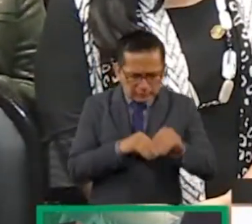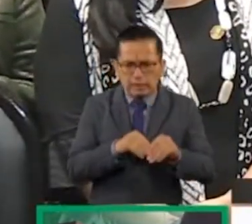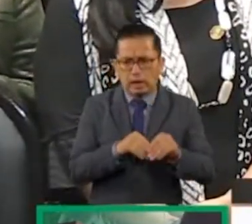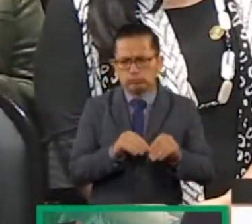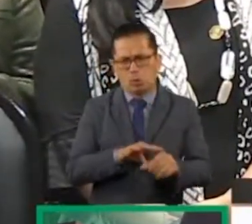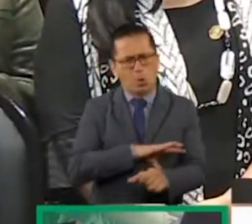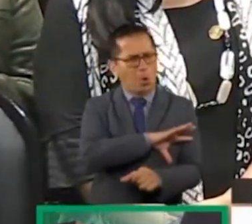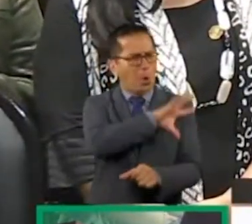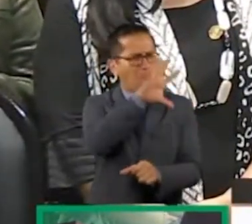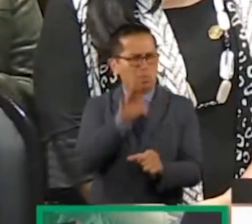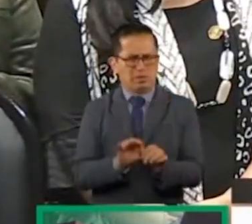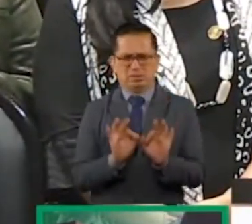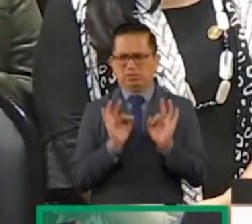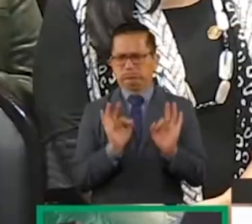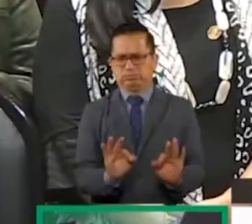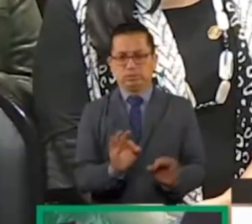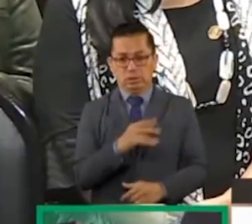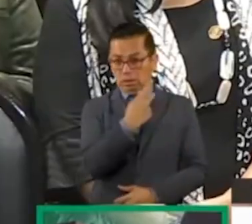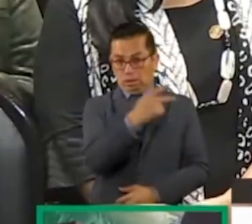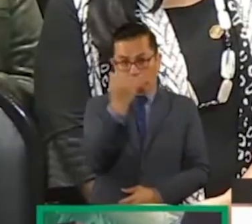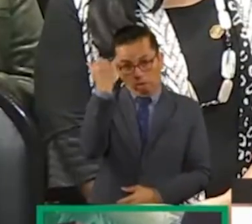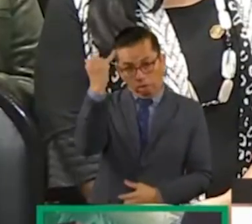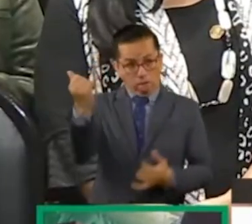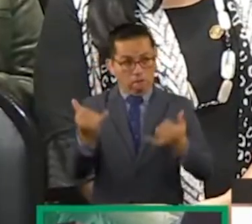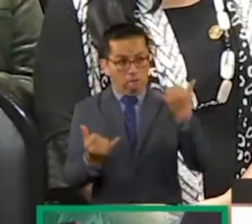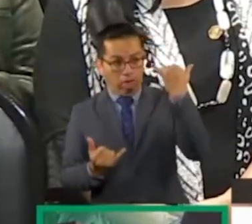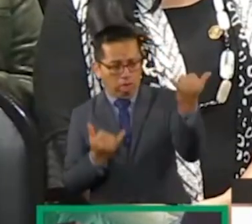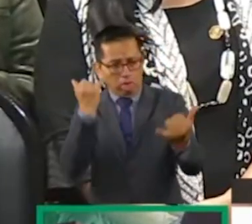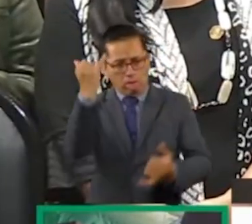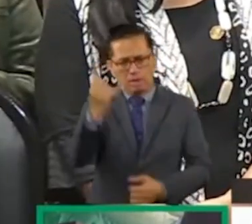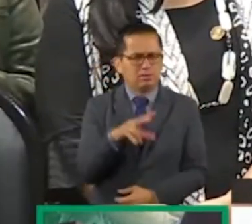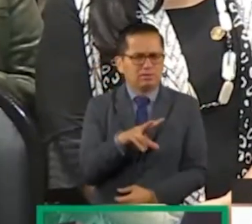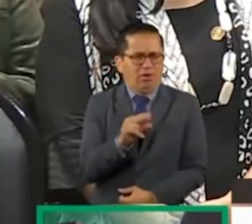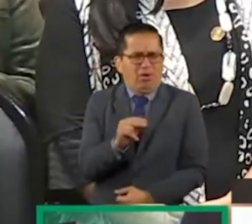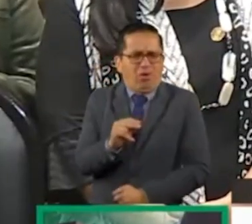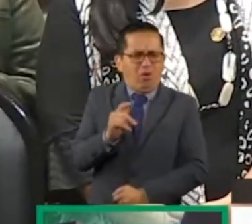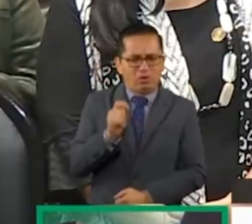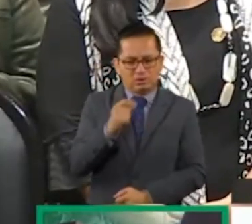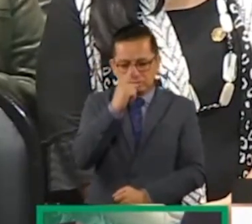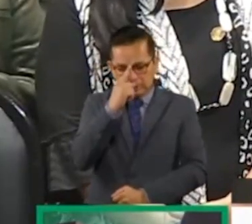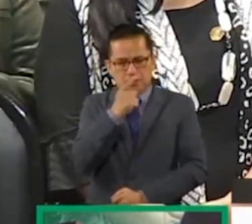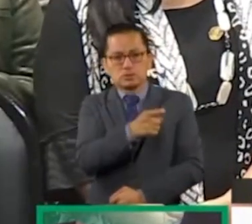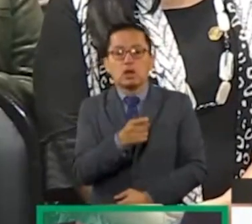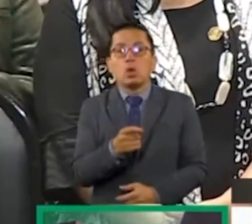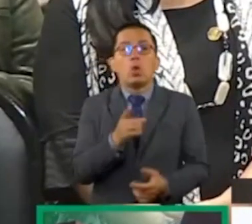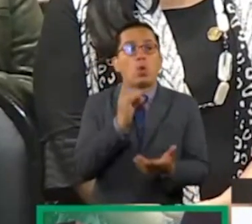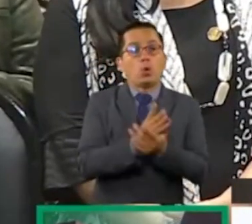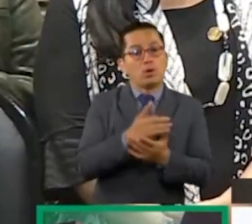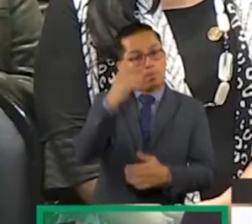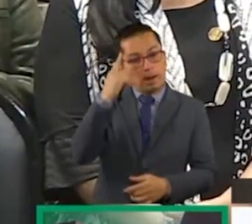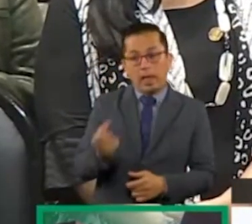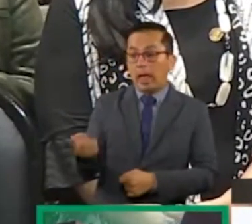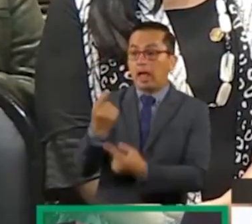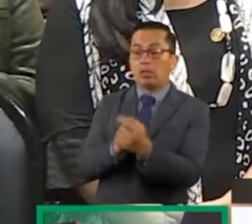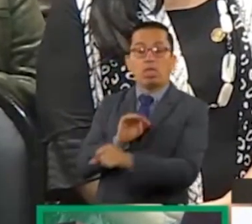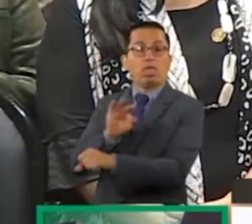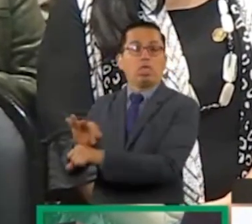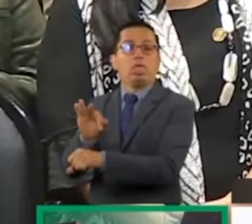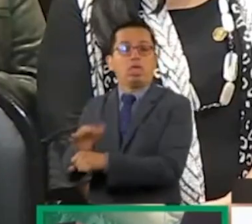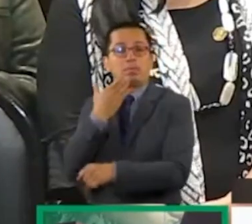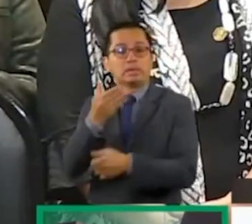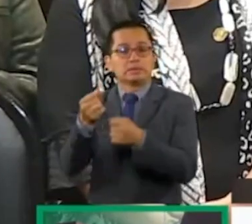no con imponer seguridad pública solamente para los intereses de unos